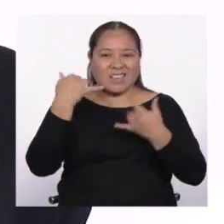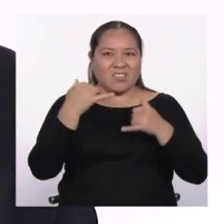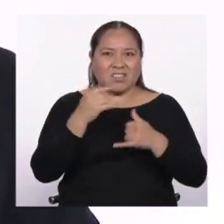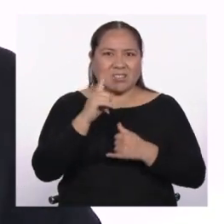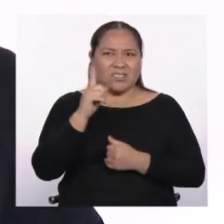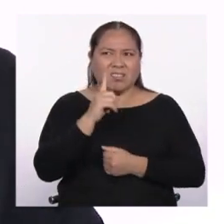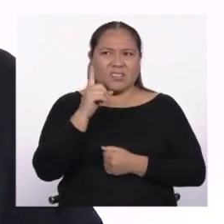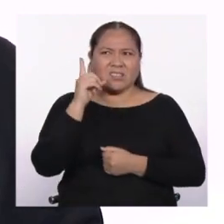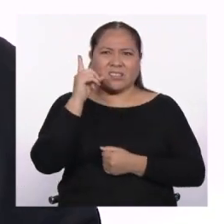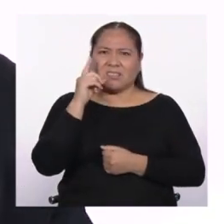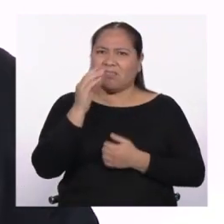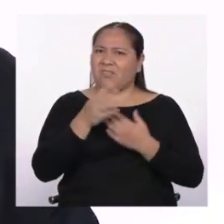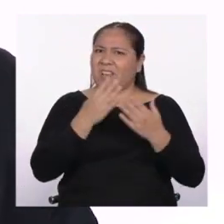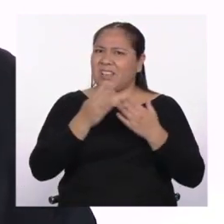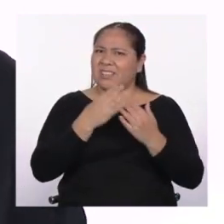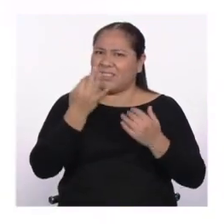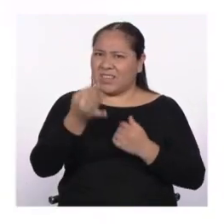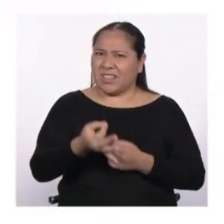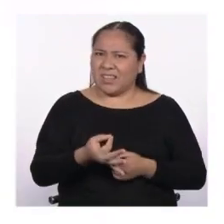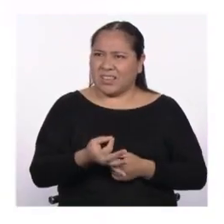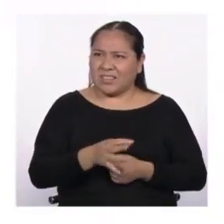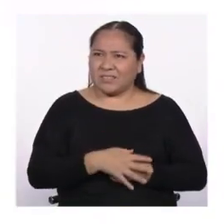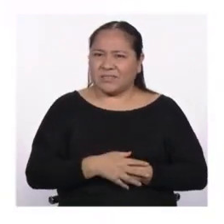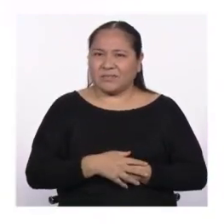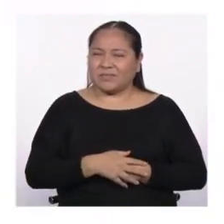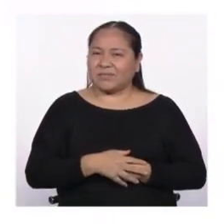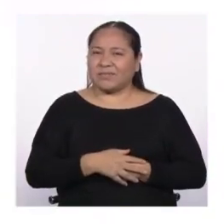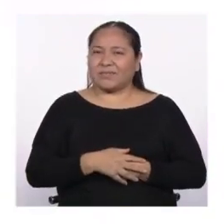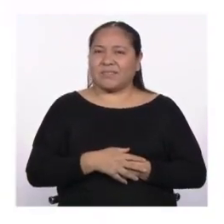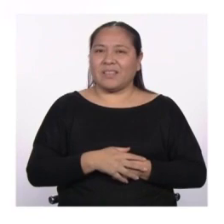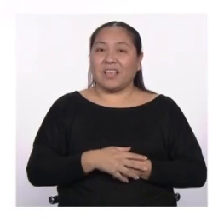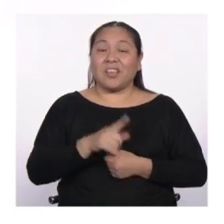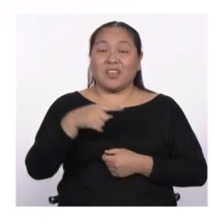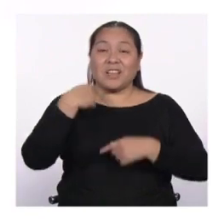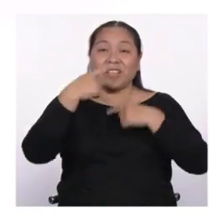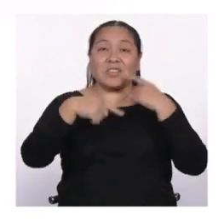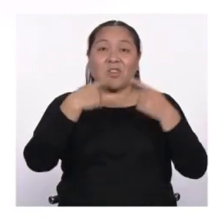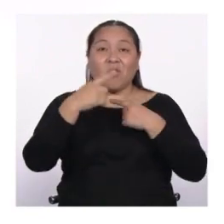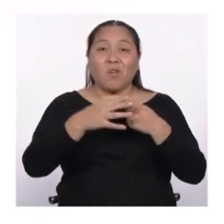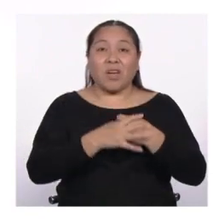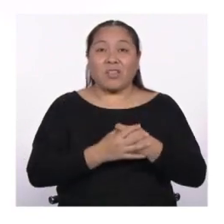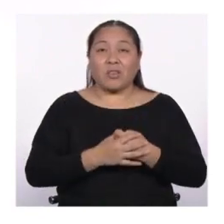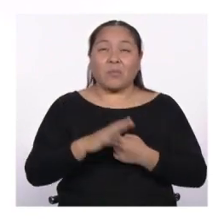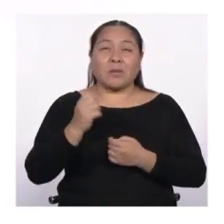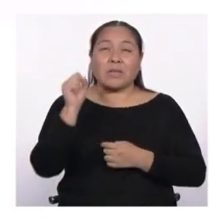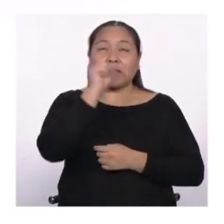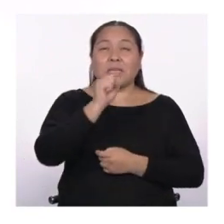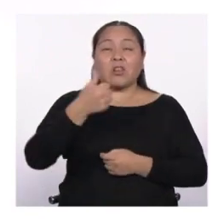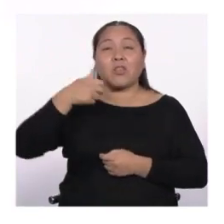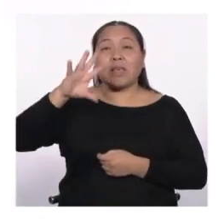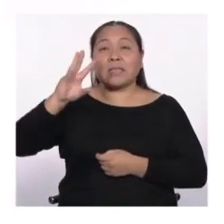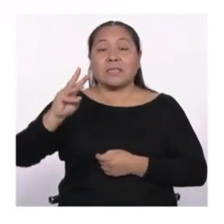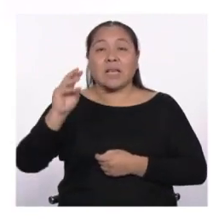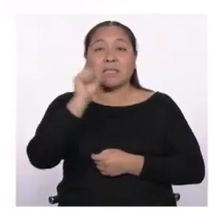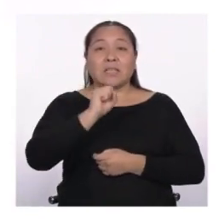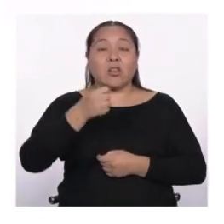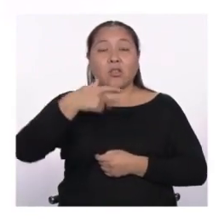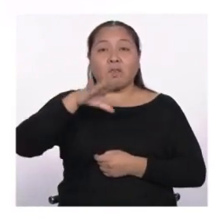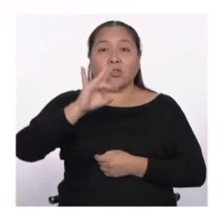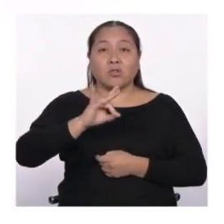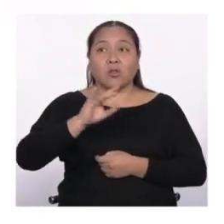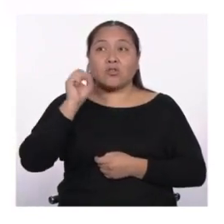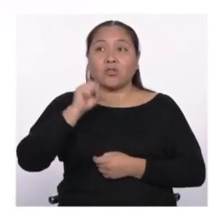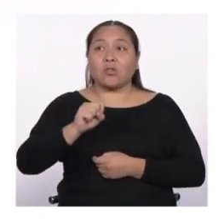es tan divertido como parecía, ¿cierto? Bueno, les cuento que entre los siglos XVI y XVIII en Europa existía el